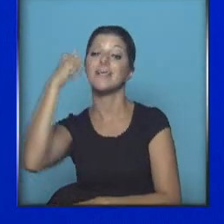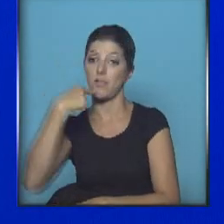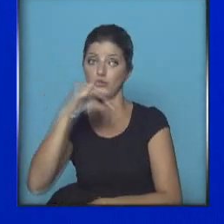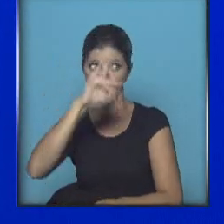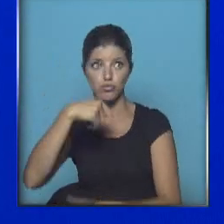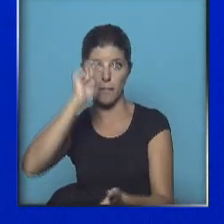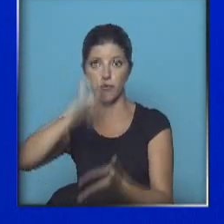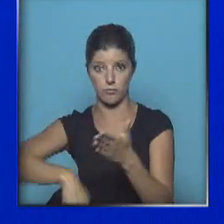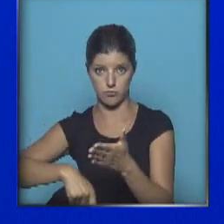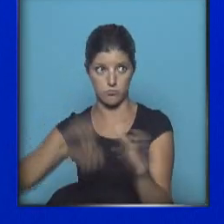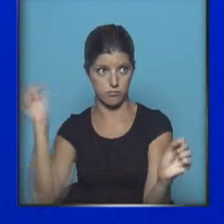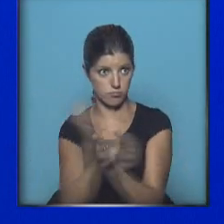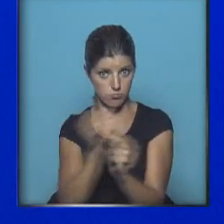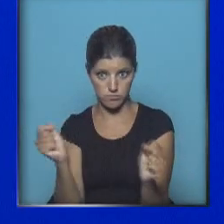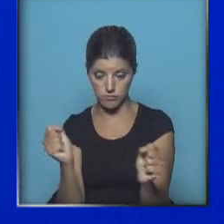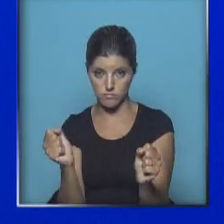aprobó.